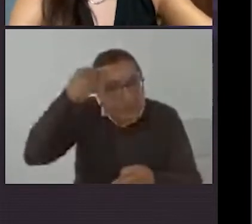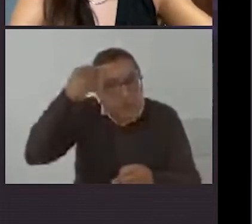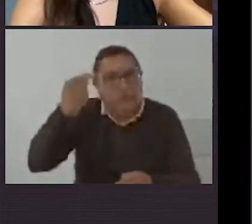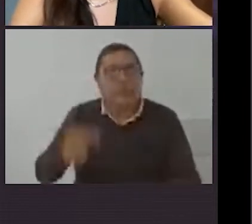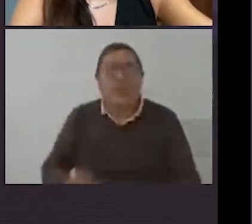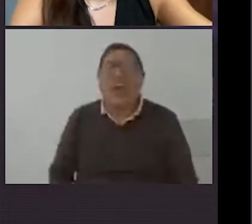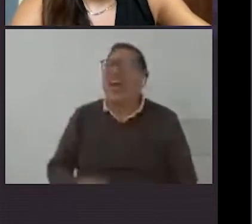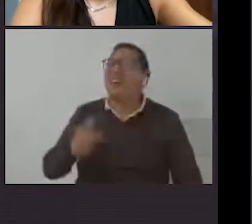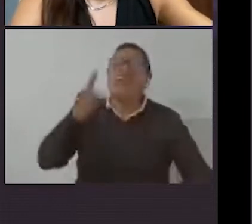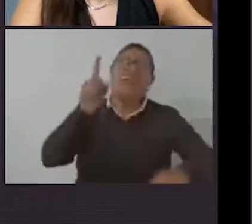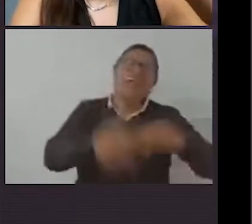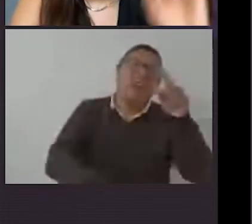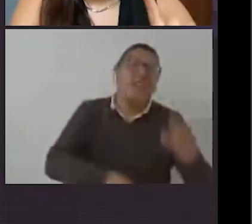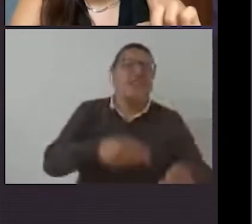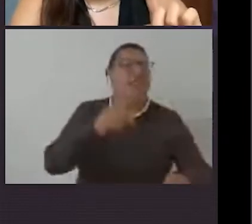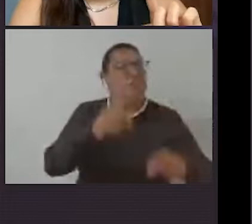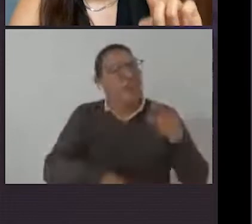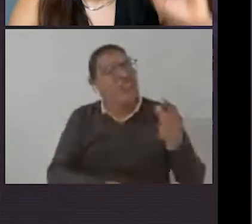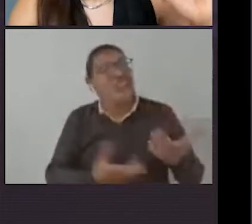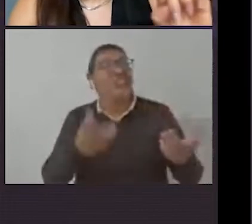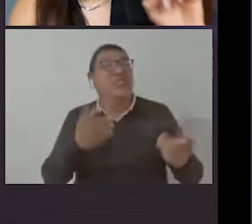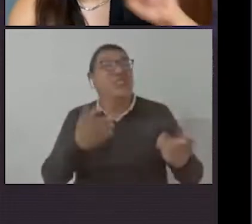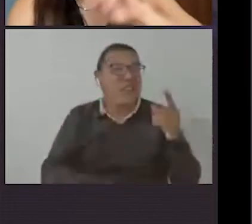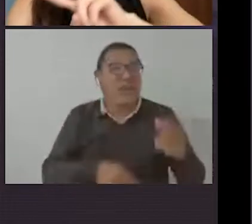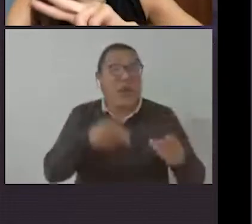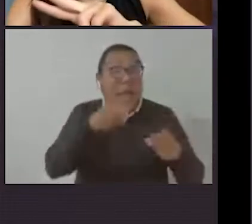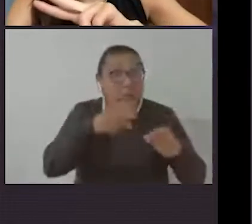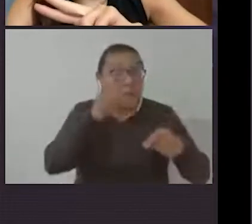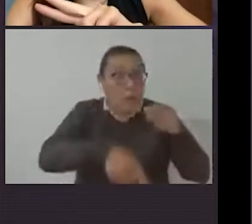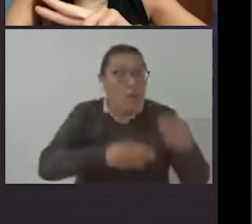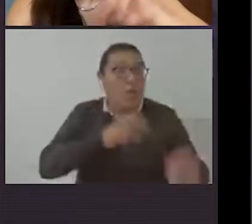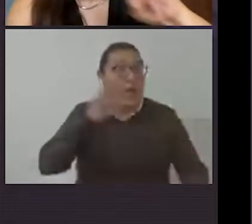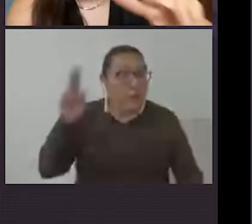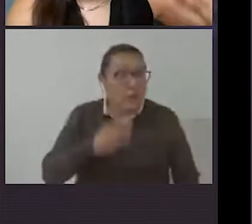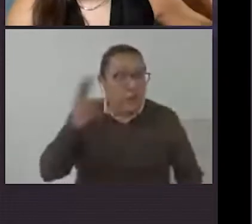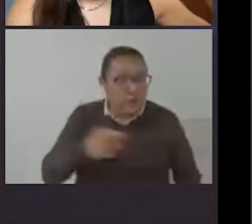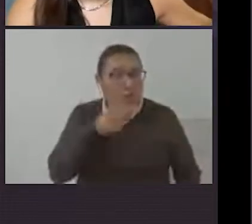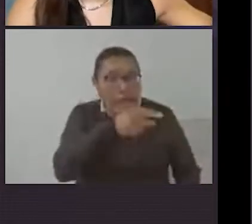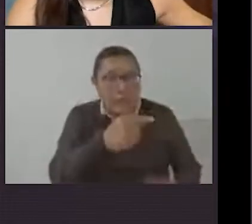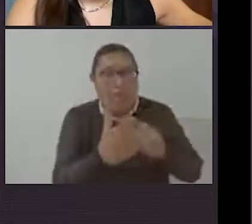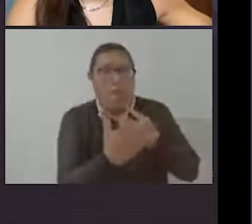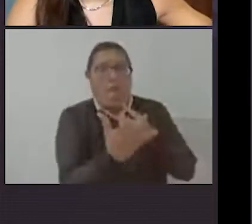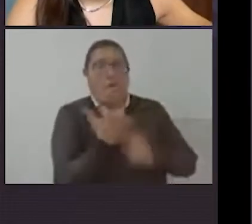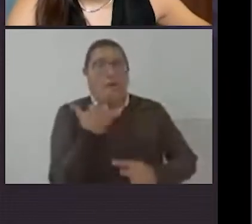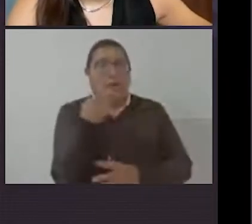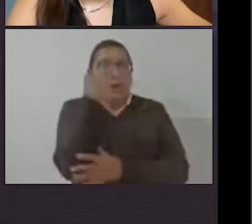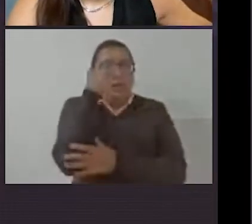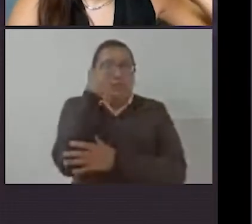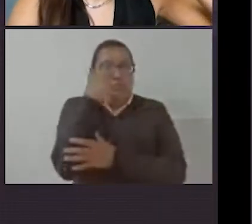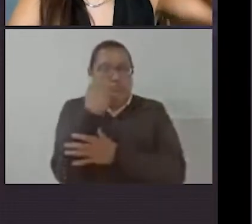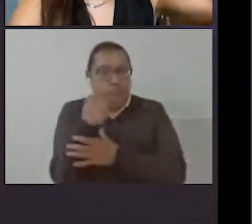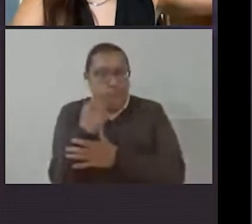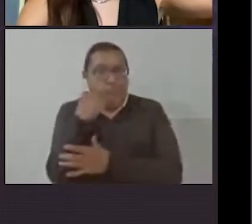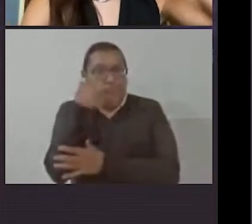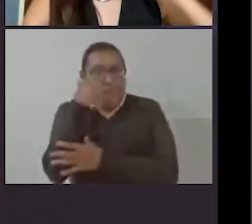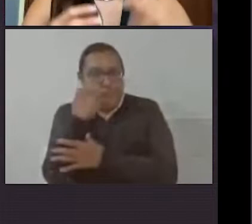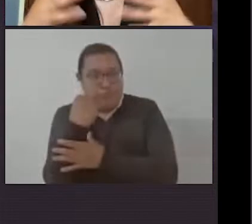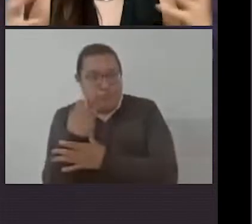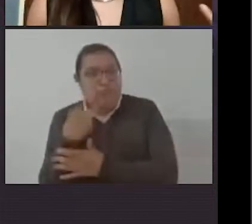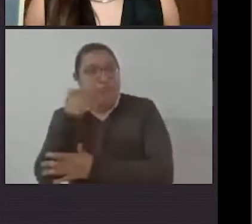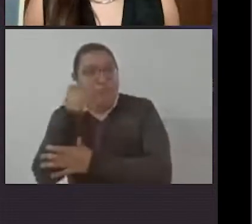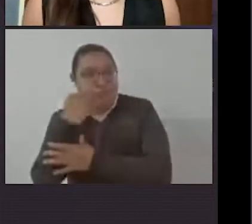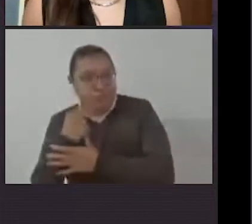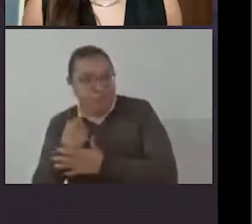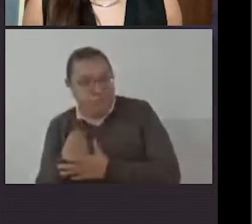en el que vives. Y esas creencias generan un estado de ánimo o un estado de energía constante, que entonces